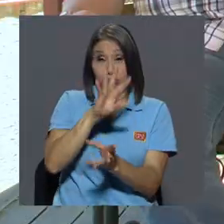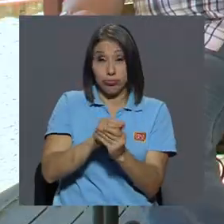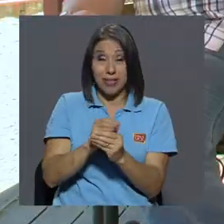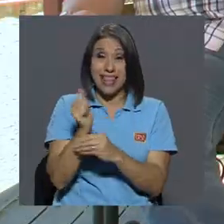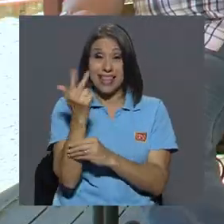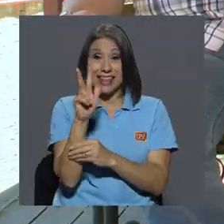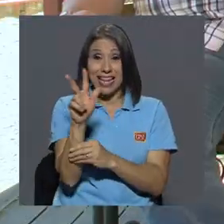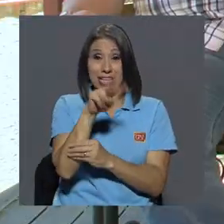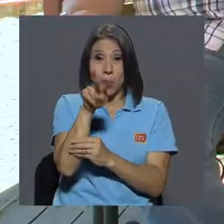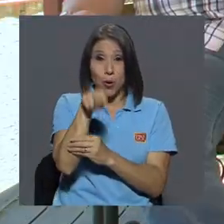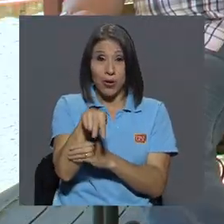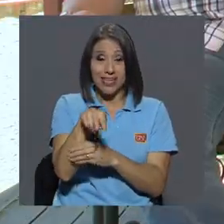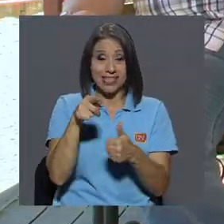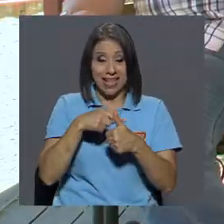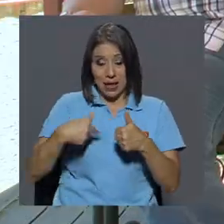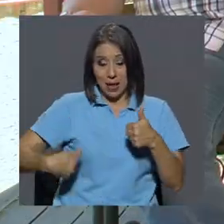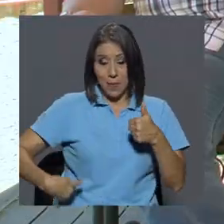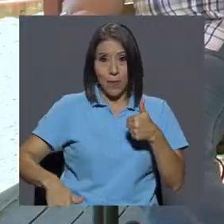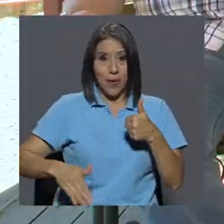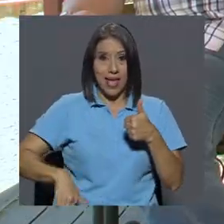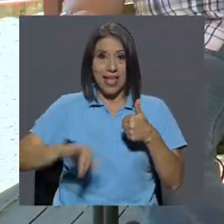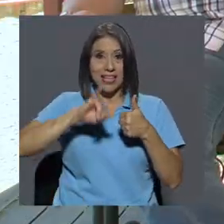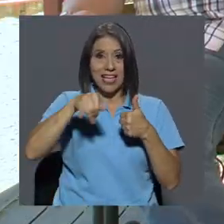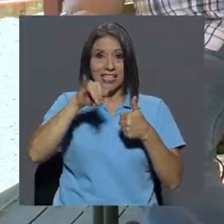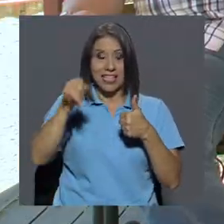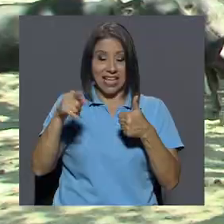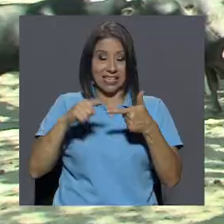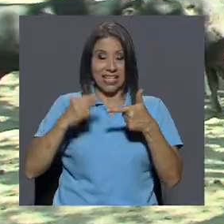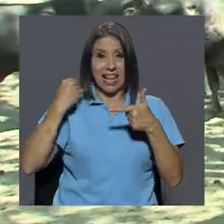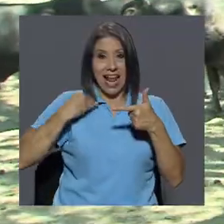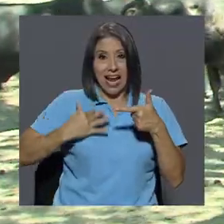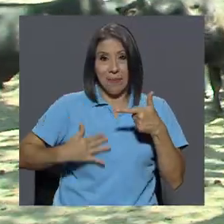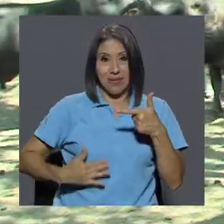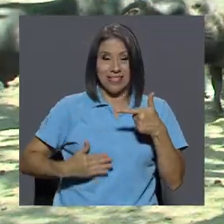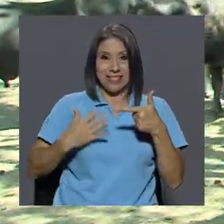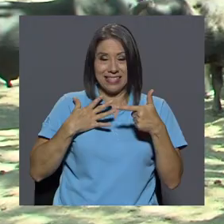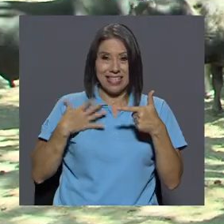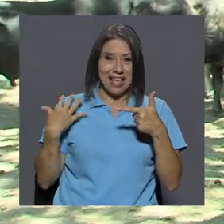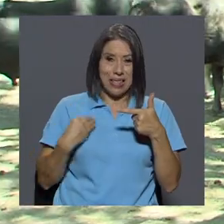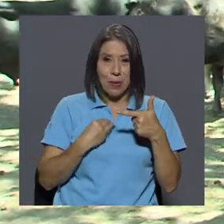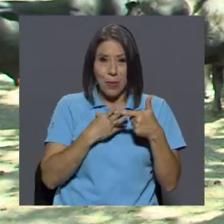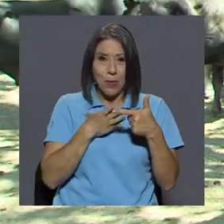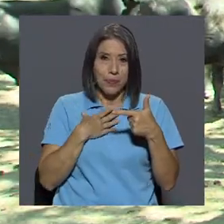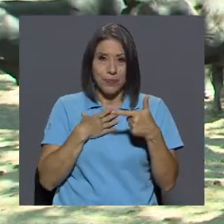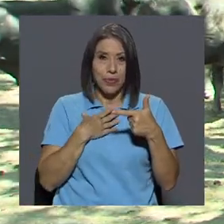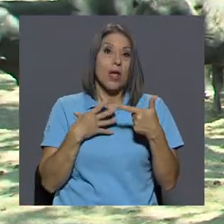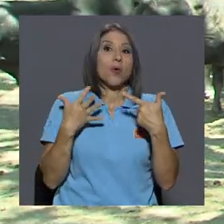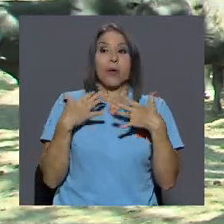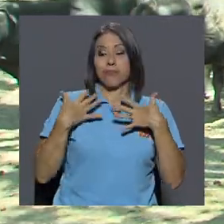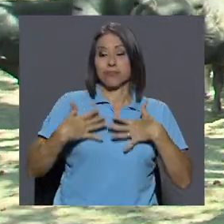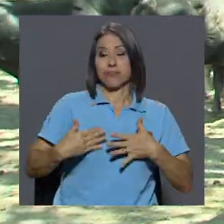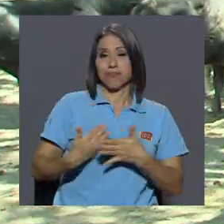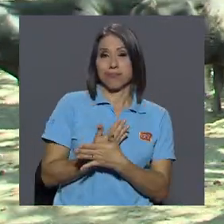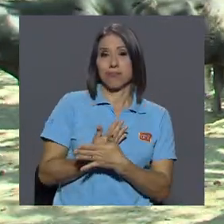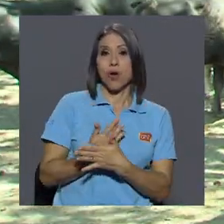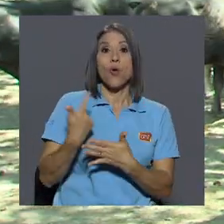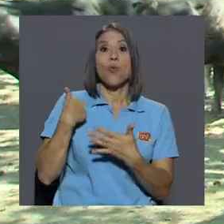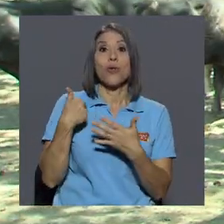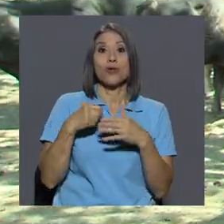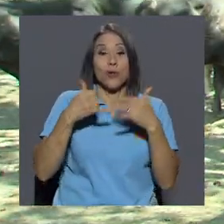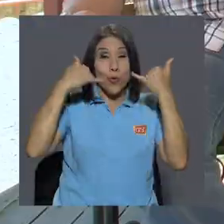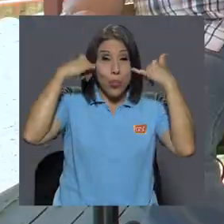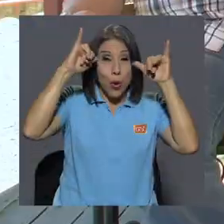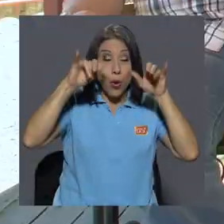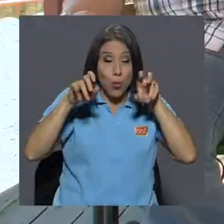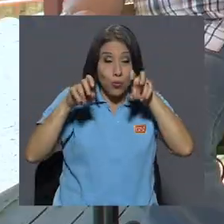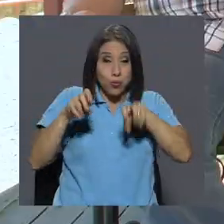el jersey yen y la camisa de yerbilla. Cuando yo monté el toro me pegó en la